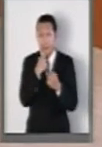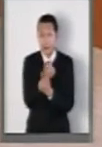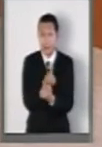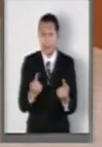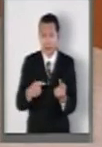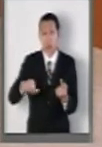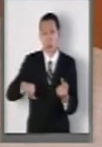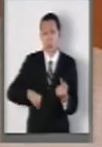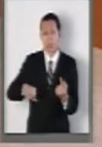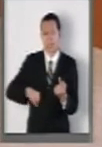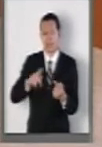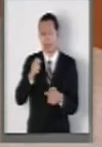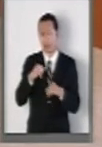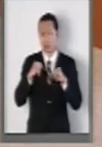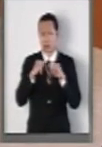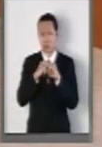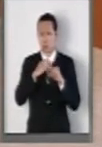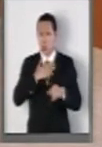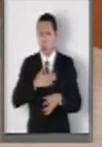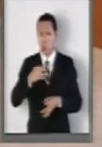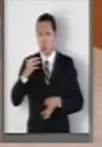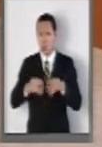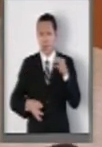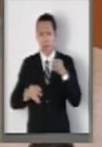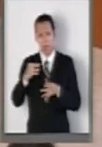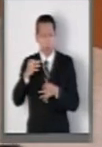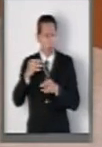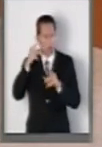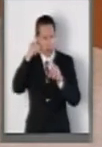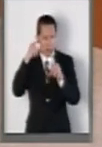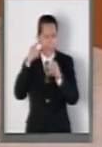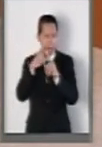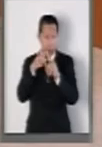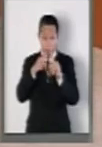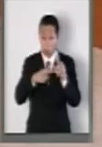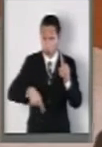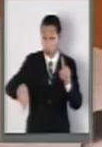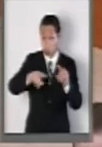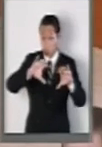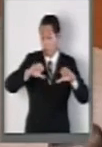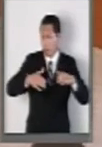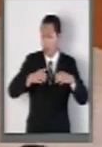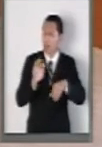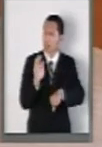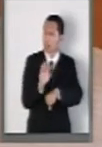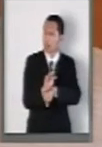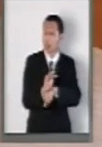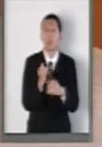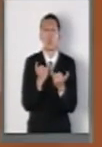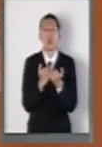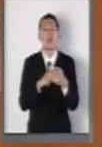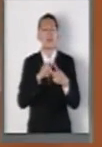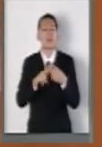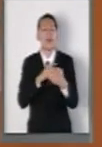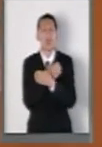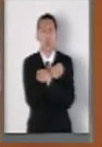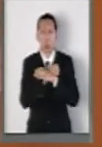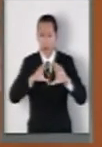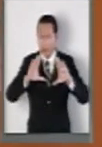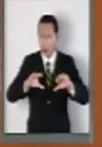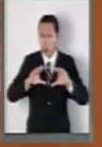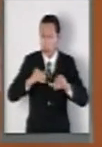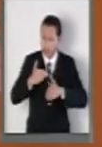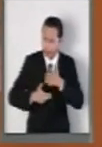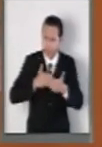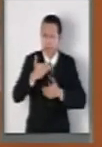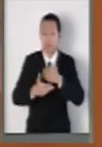una institución jurídica que tiene por objeto protegerlos, educarlos y formarlos integralmente. Dentro